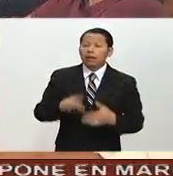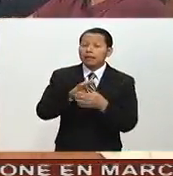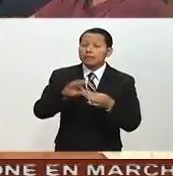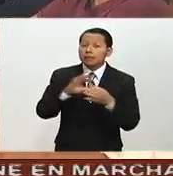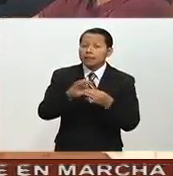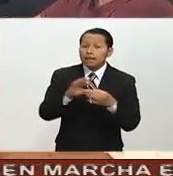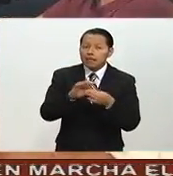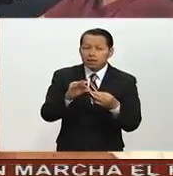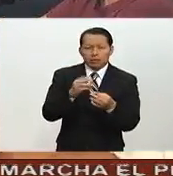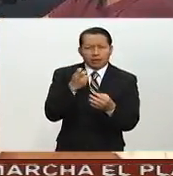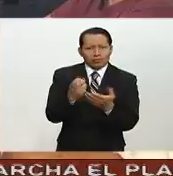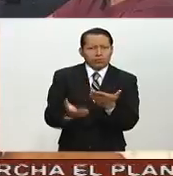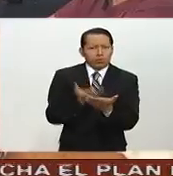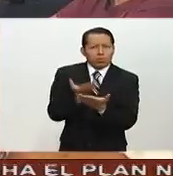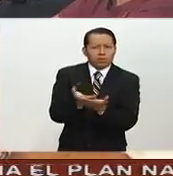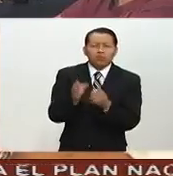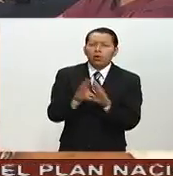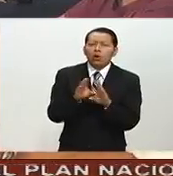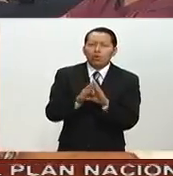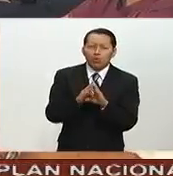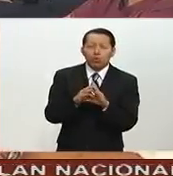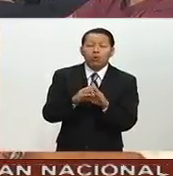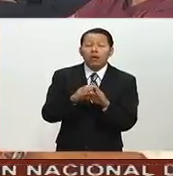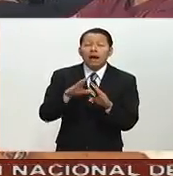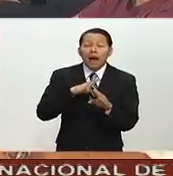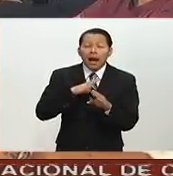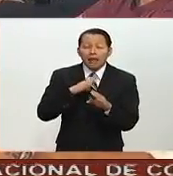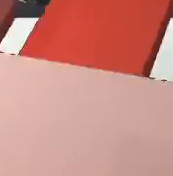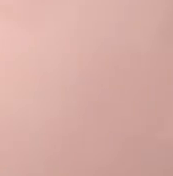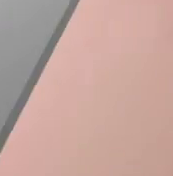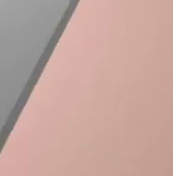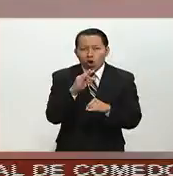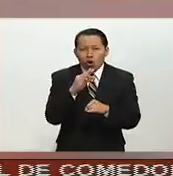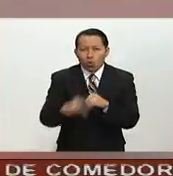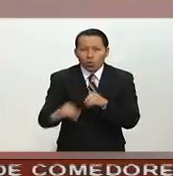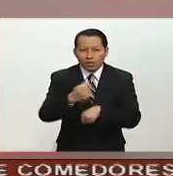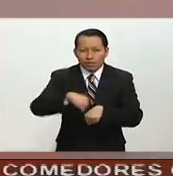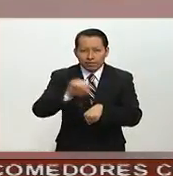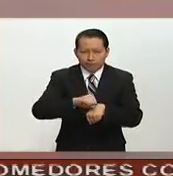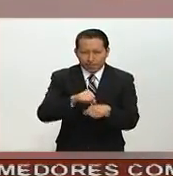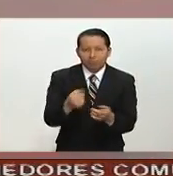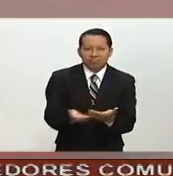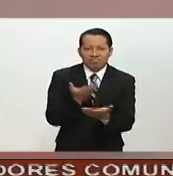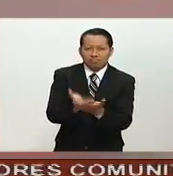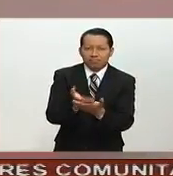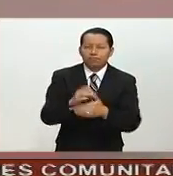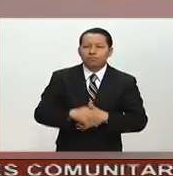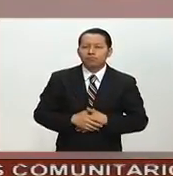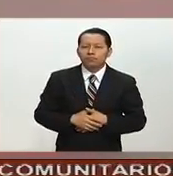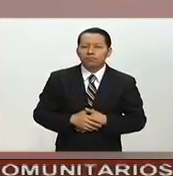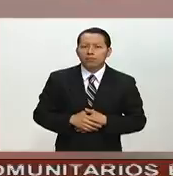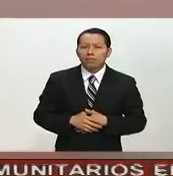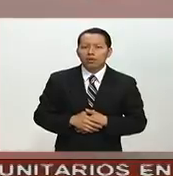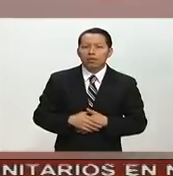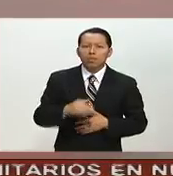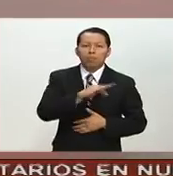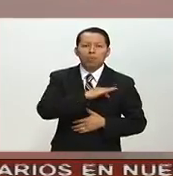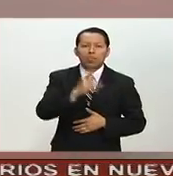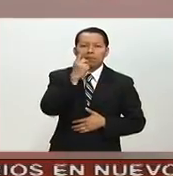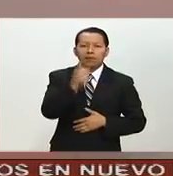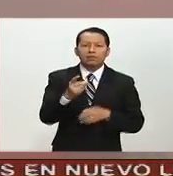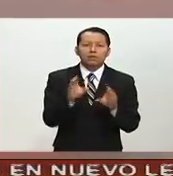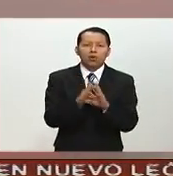va a estar lista antes de la última semana de julio. Puedo decirles que hay